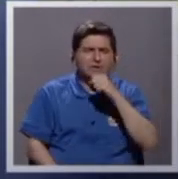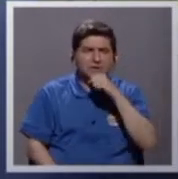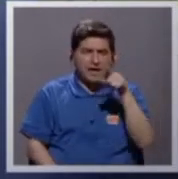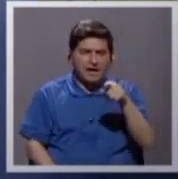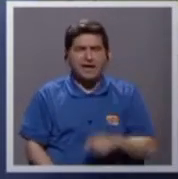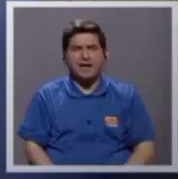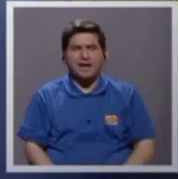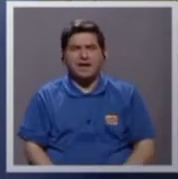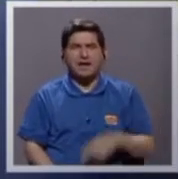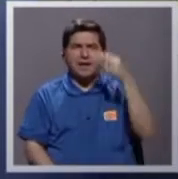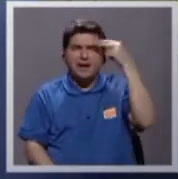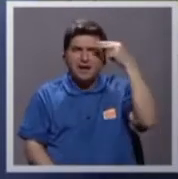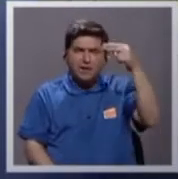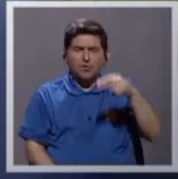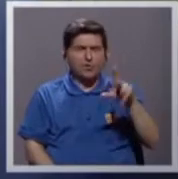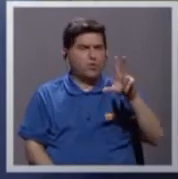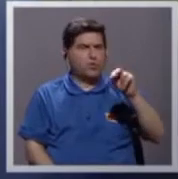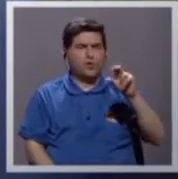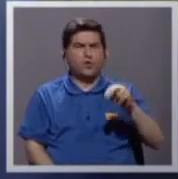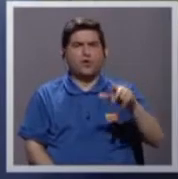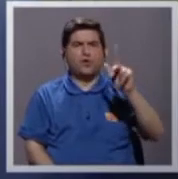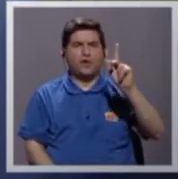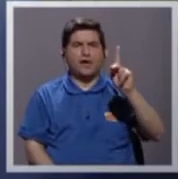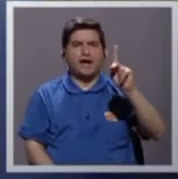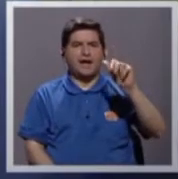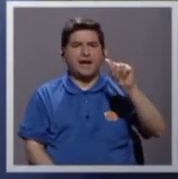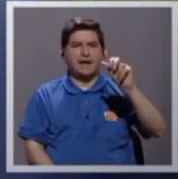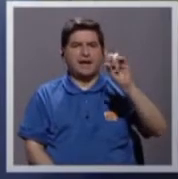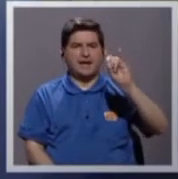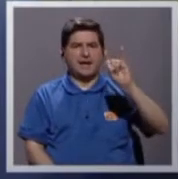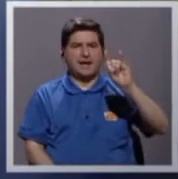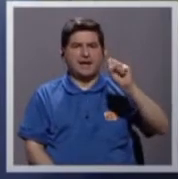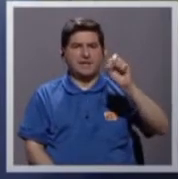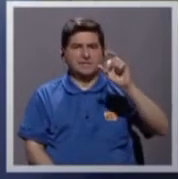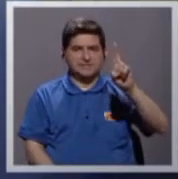no al Kaiser alemán.